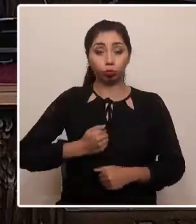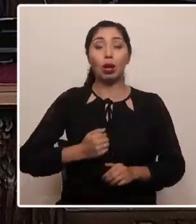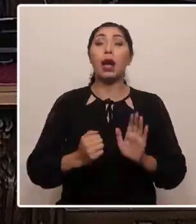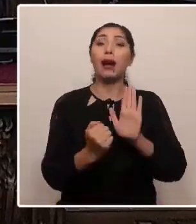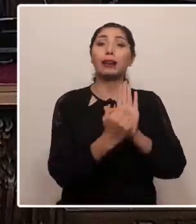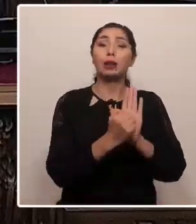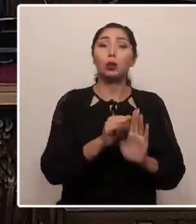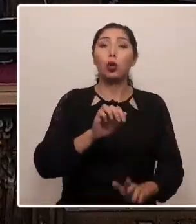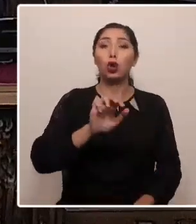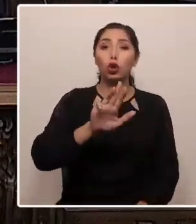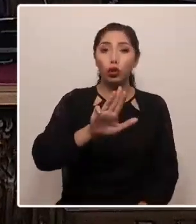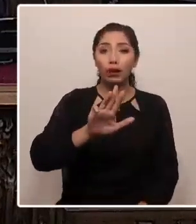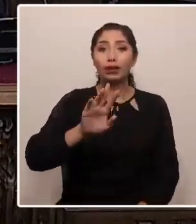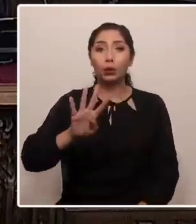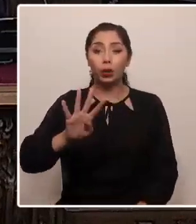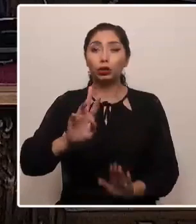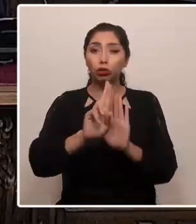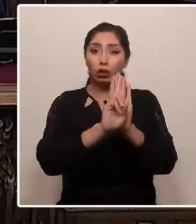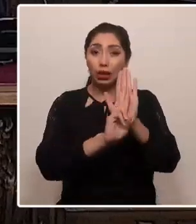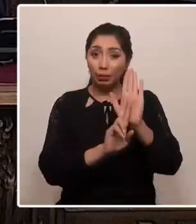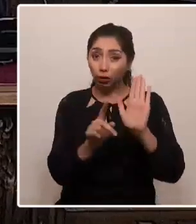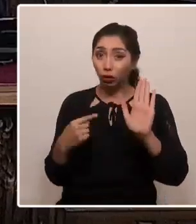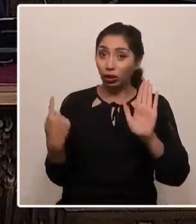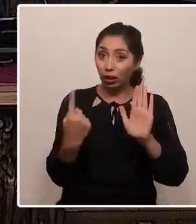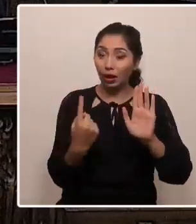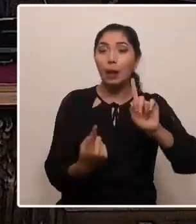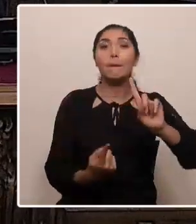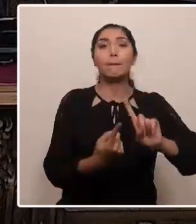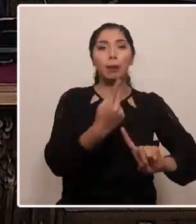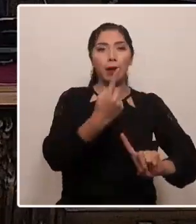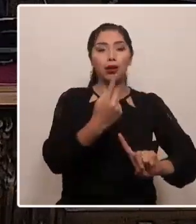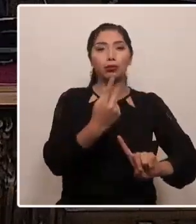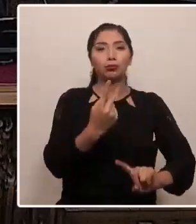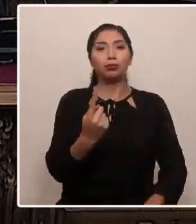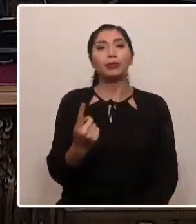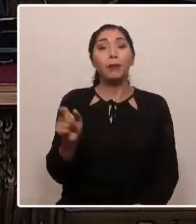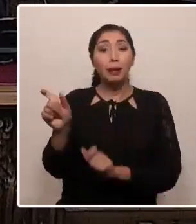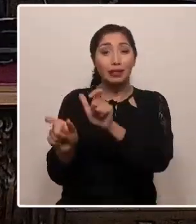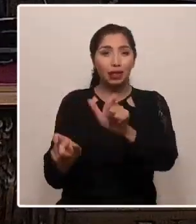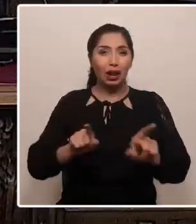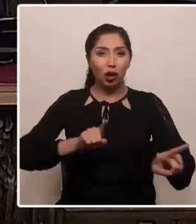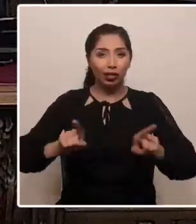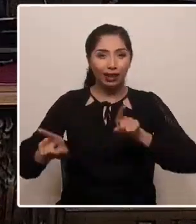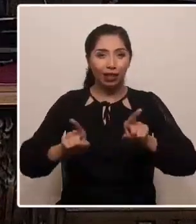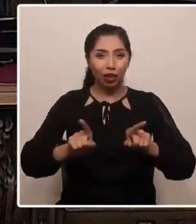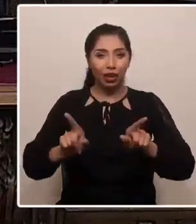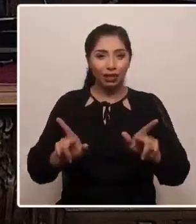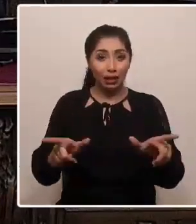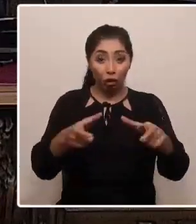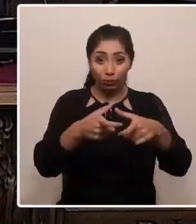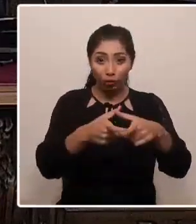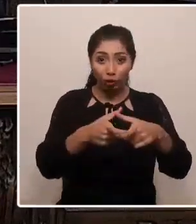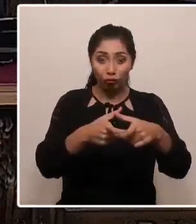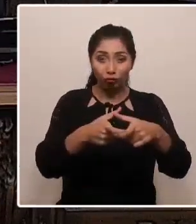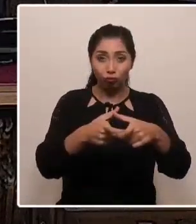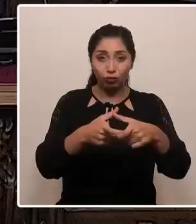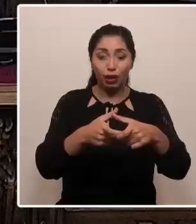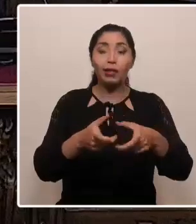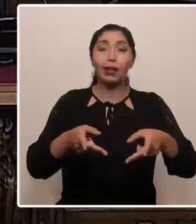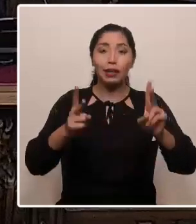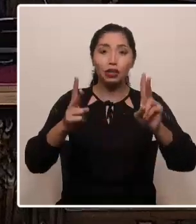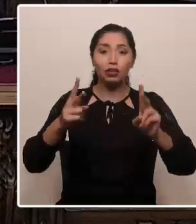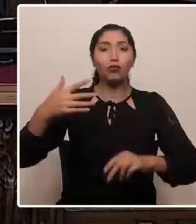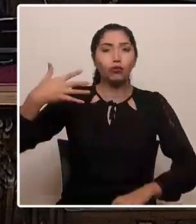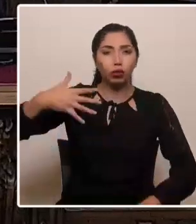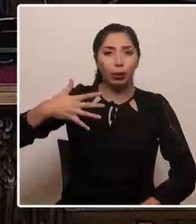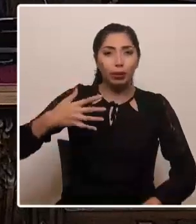del Reglamento General, en primer lugar, ofreceremos la palabra a la coordinación de la Comisión sobre Derechos Fundamentales, para